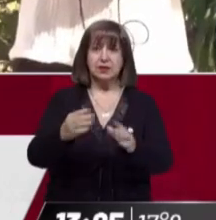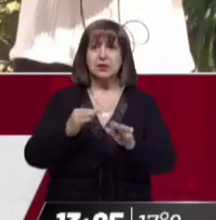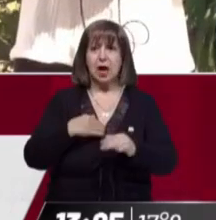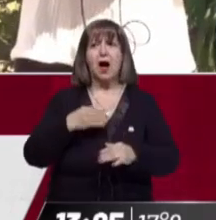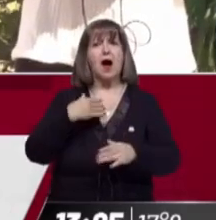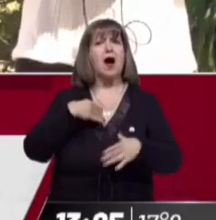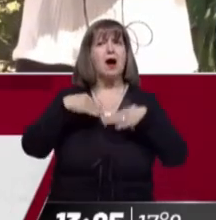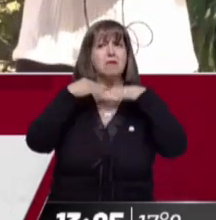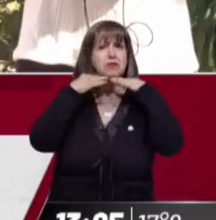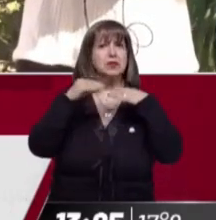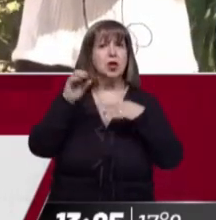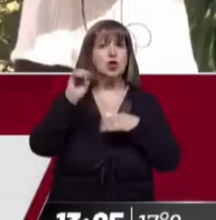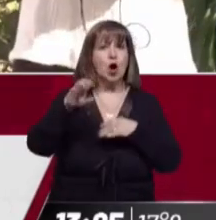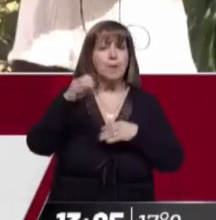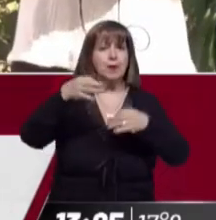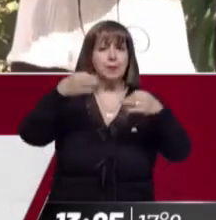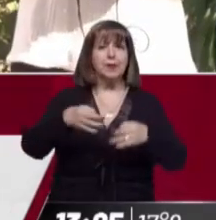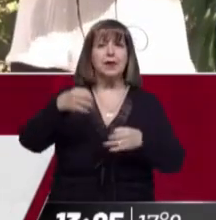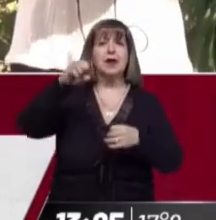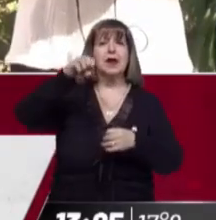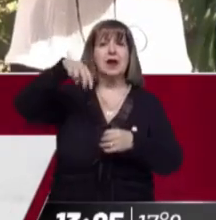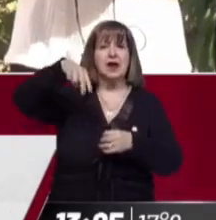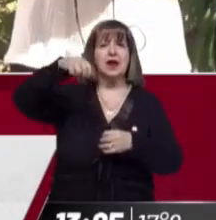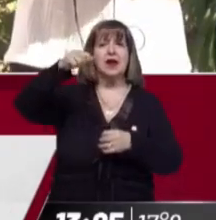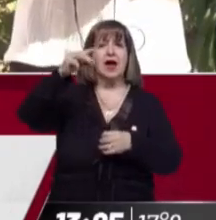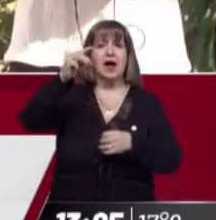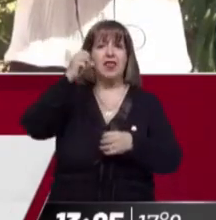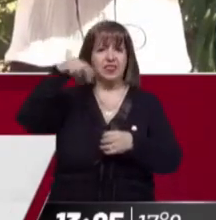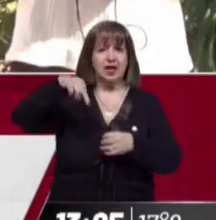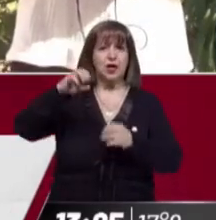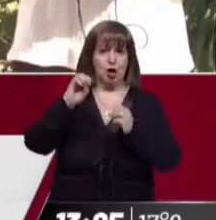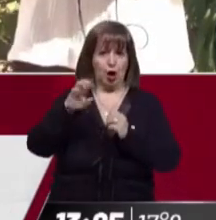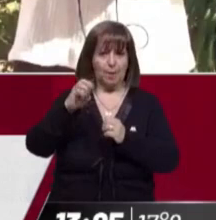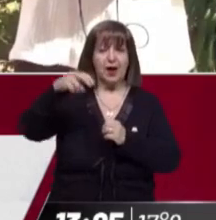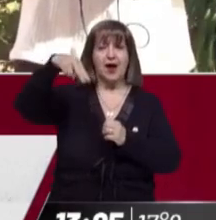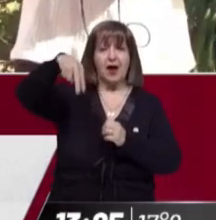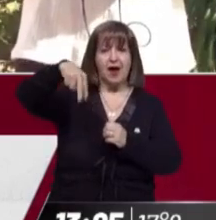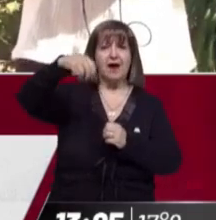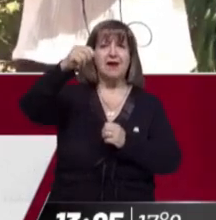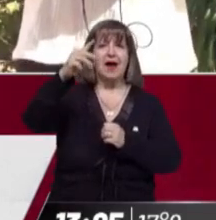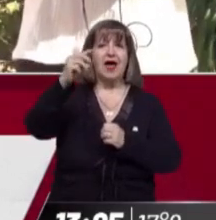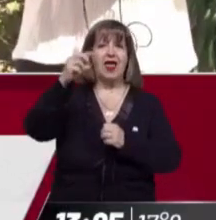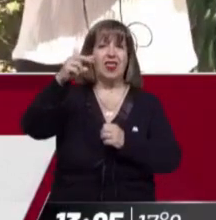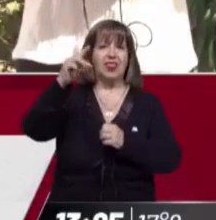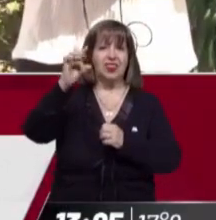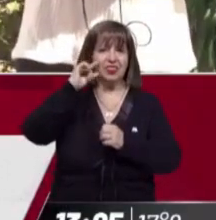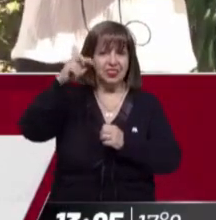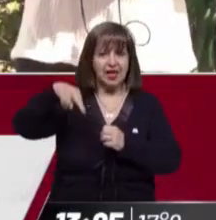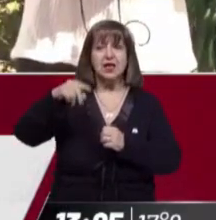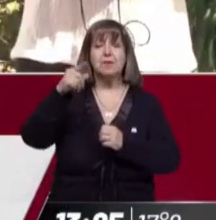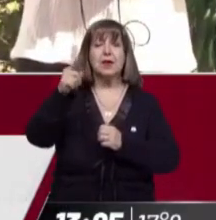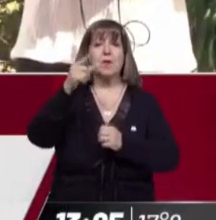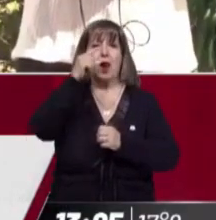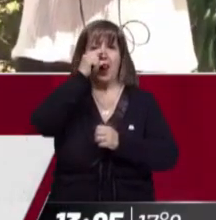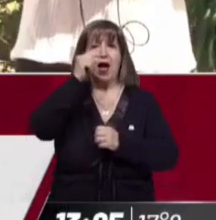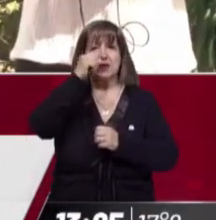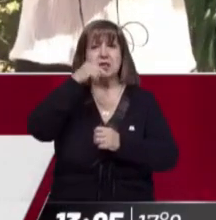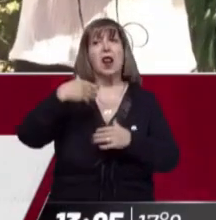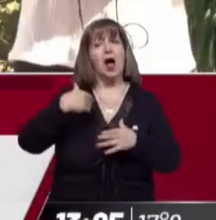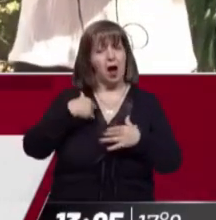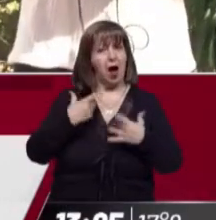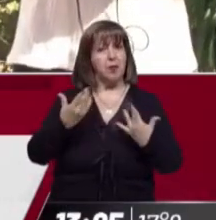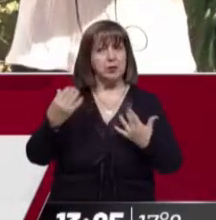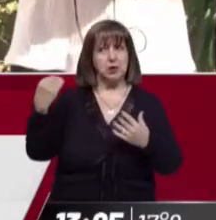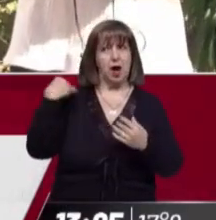fuimos hasta el merendero nadinn en el barrio las viñas en el departamento laseras hablamos con su responsable